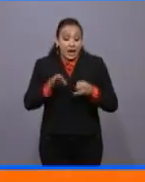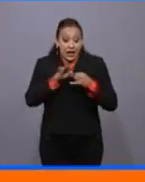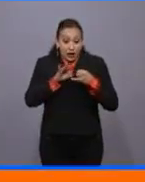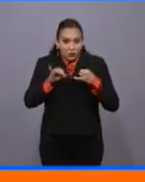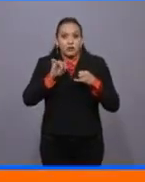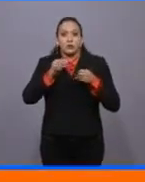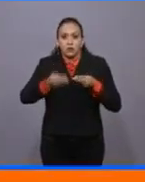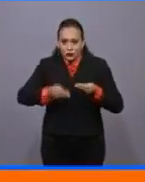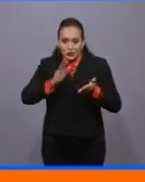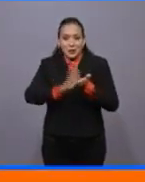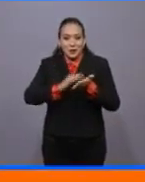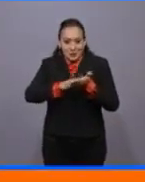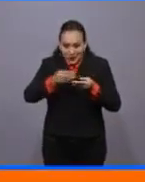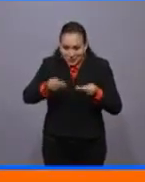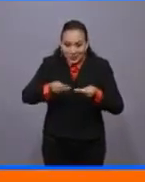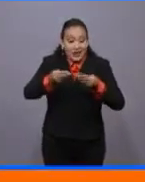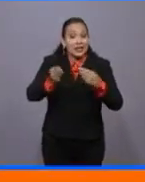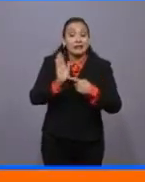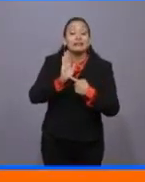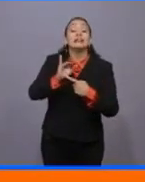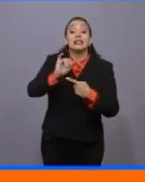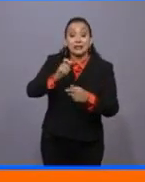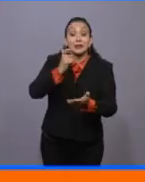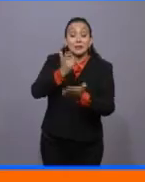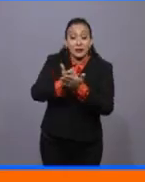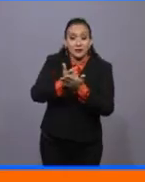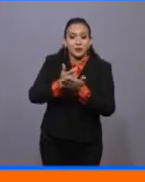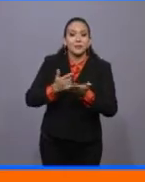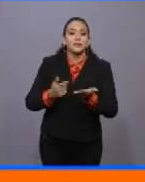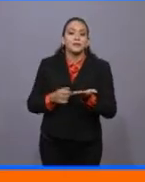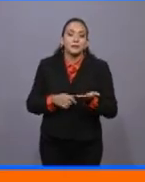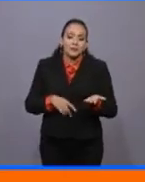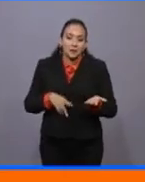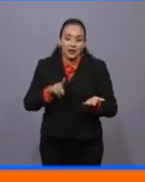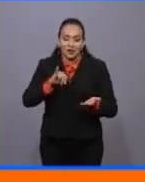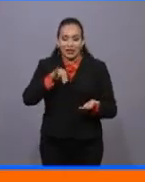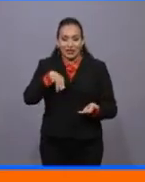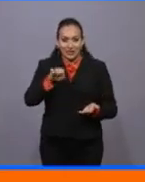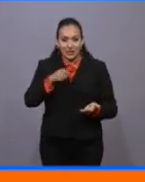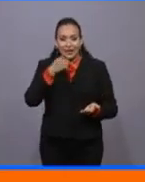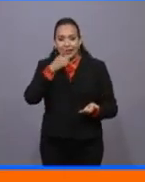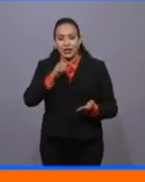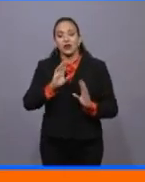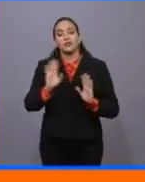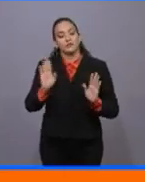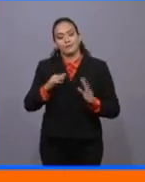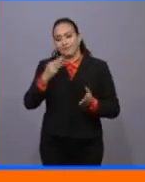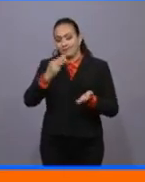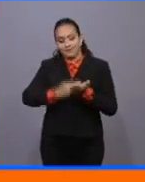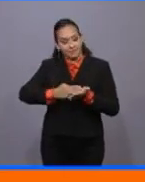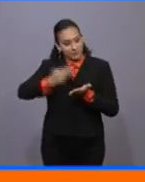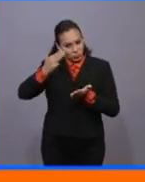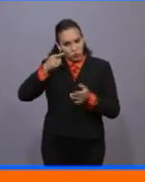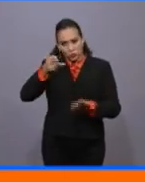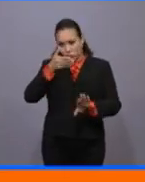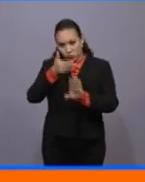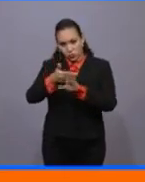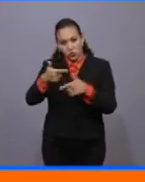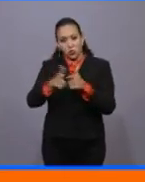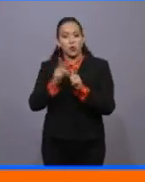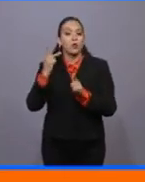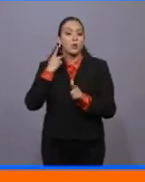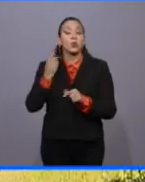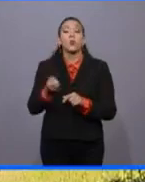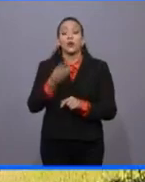se presentó documentación para acreditar los pagos pendientes, el INE determinó imponer una multa a dicho partido por